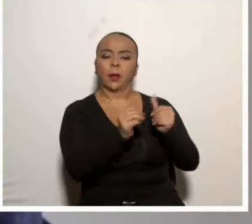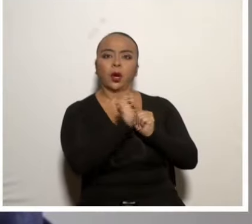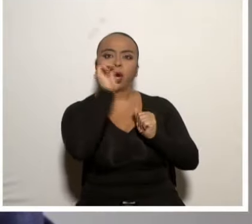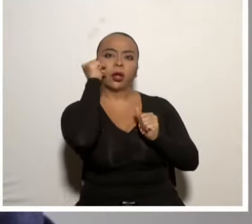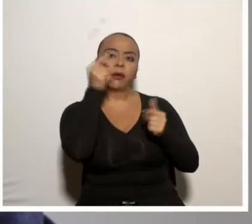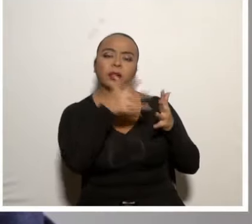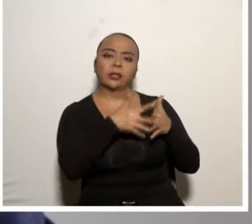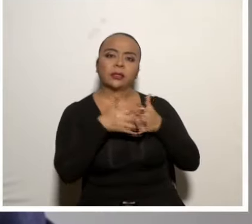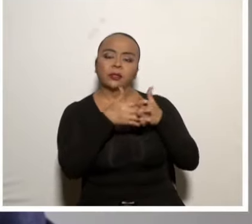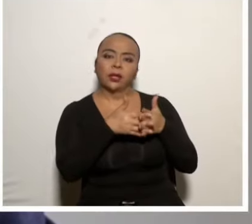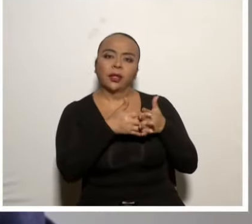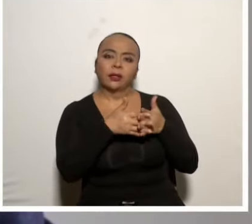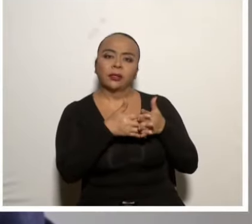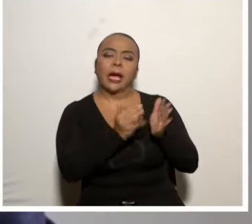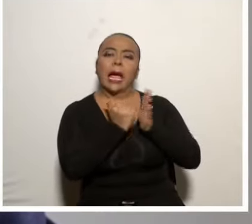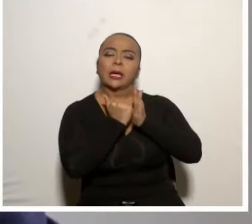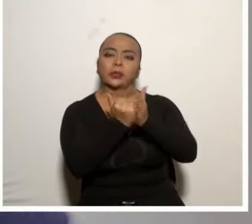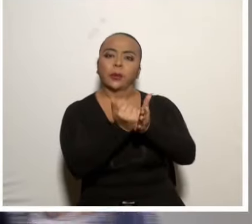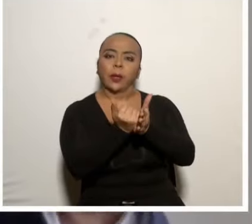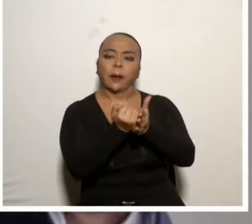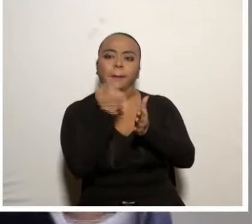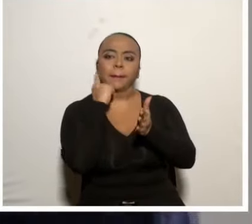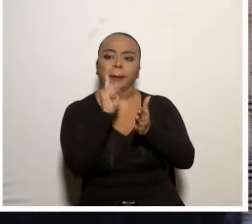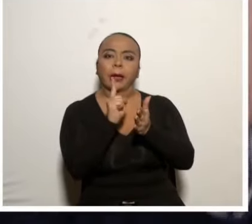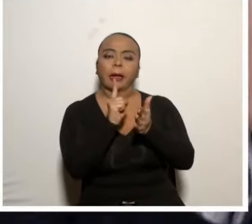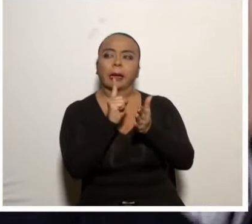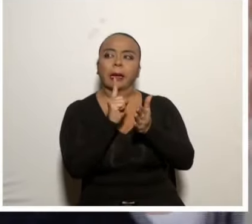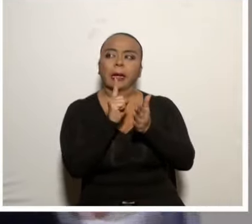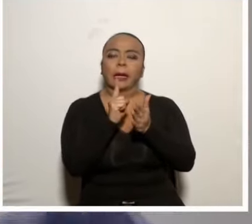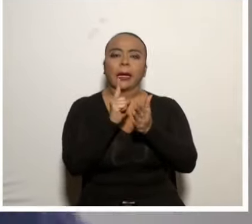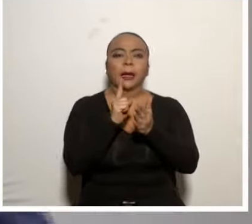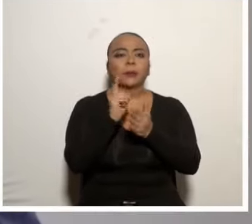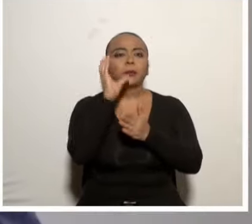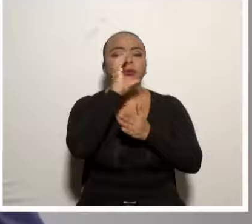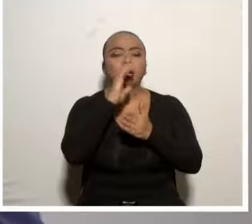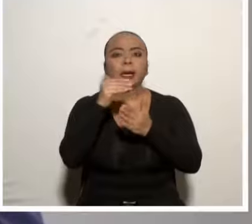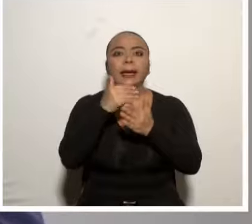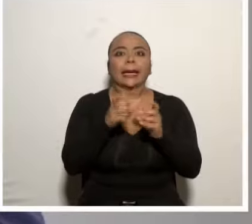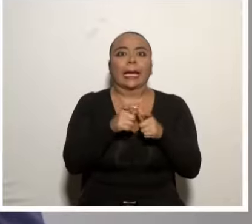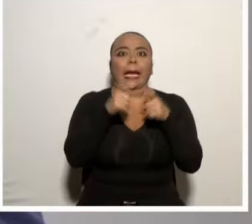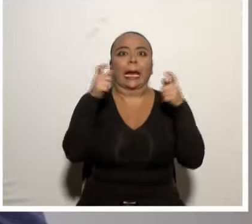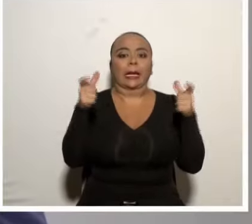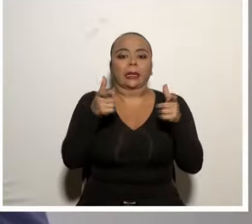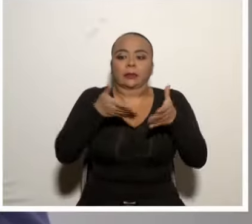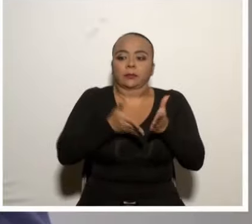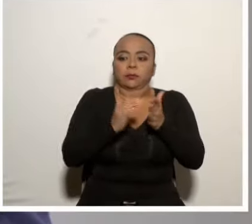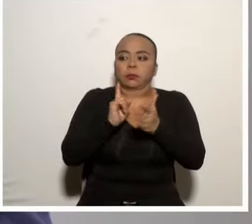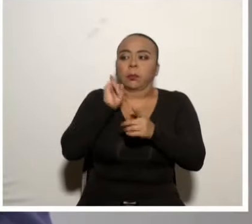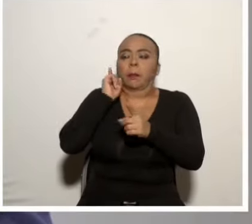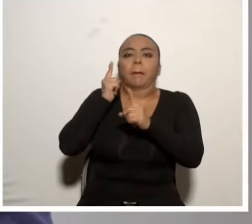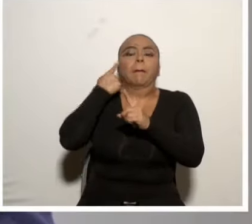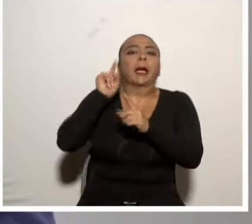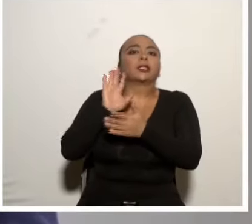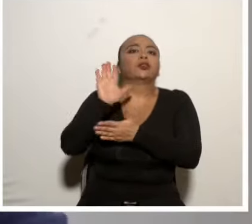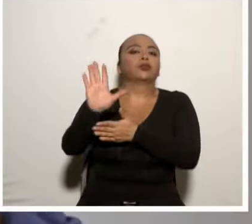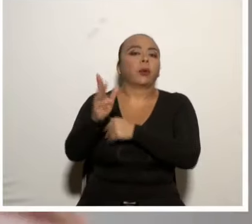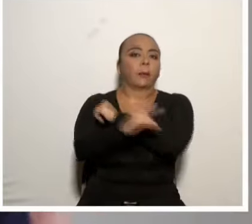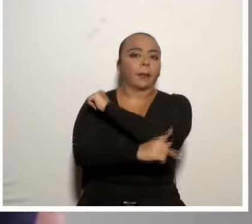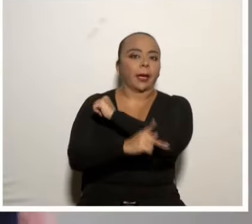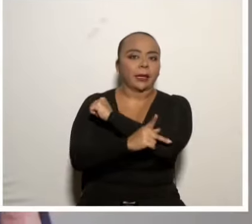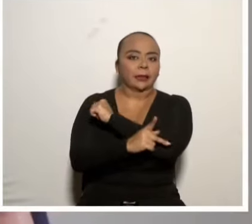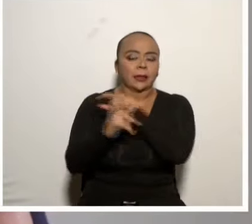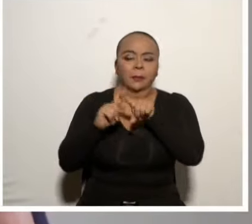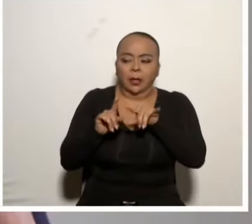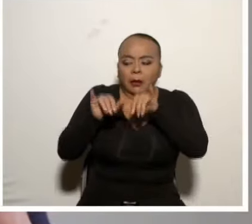Estados Unidos que ayuda a interceptar los grandes cargamentos que van para su país. Pero los